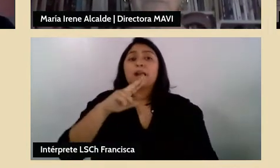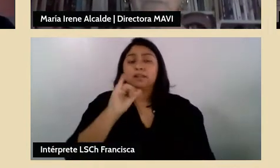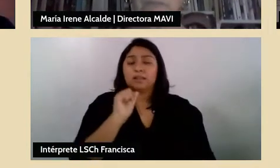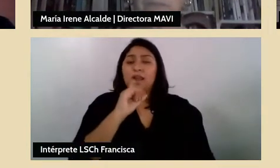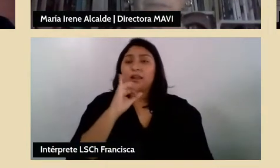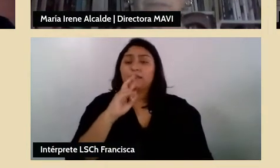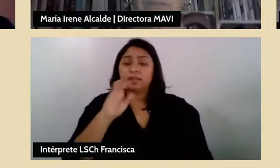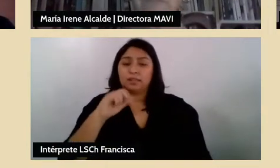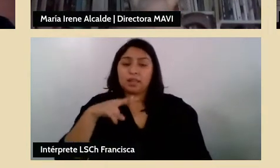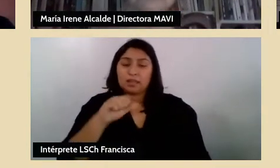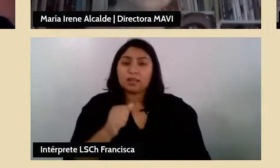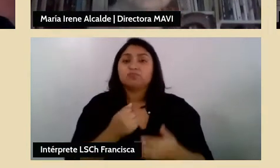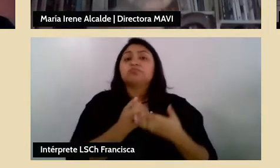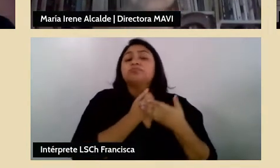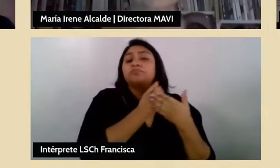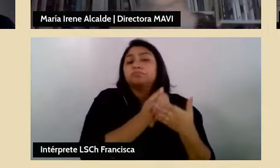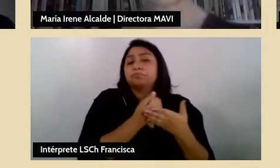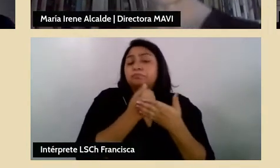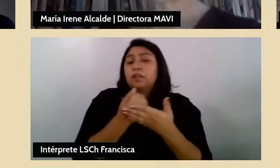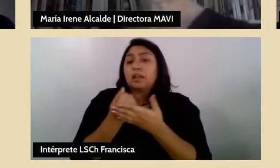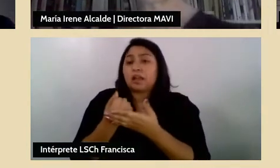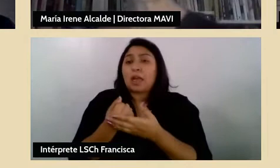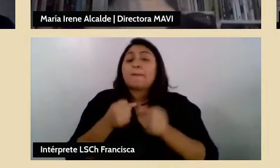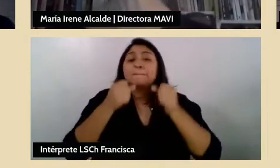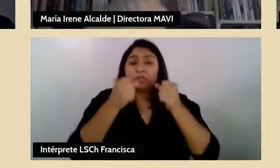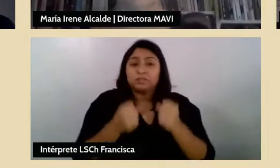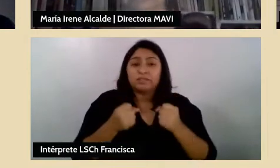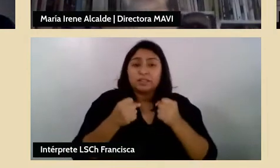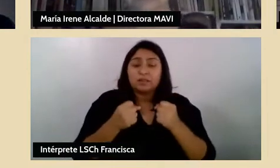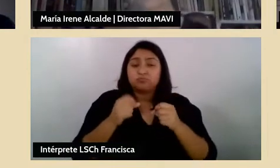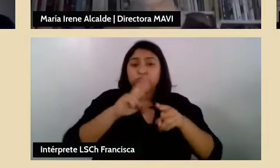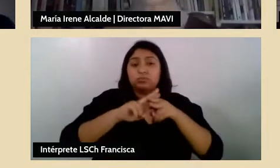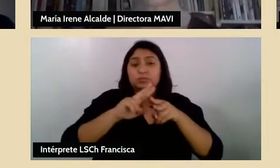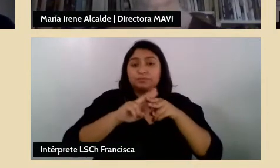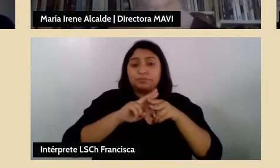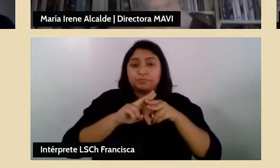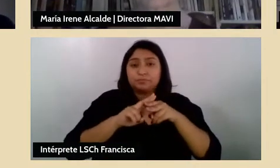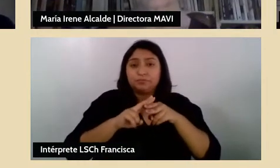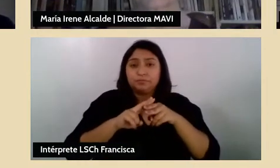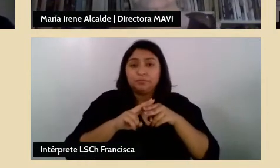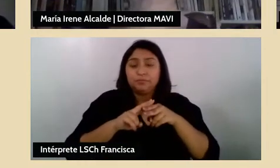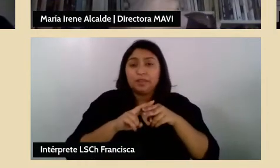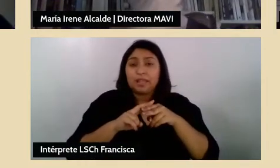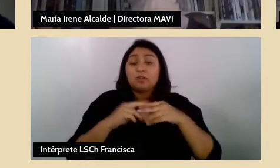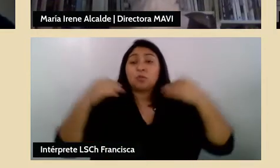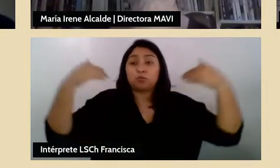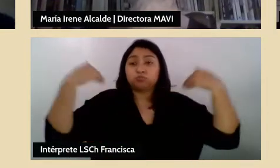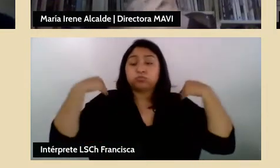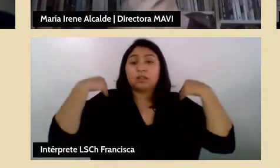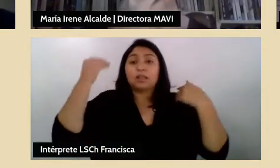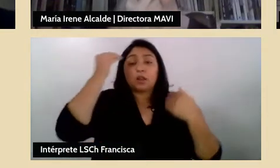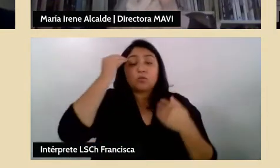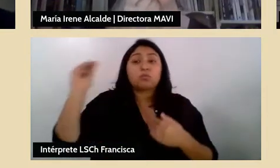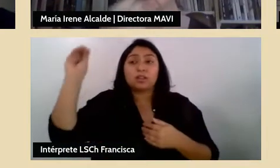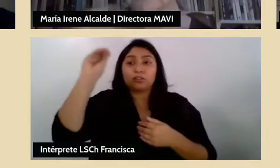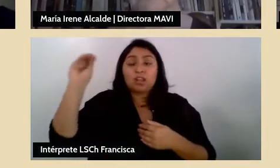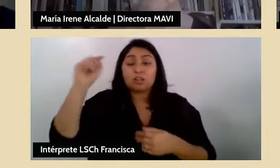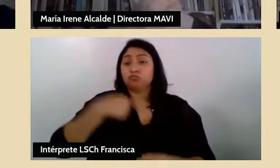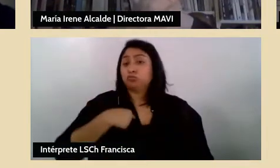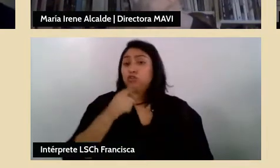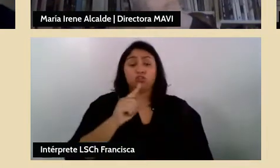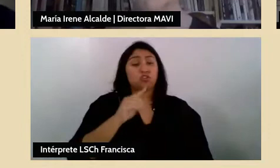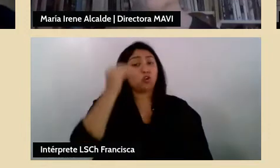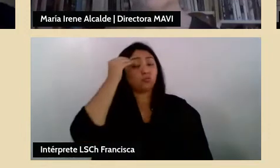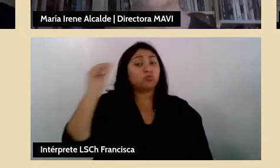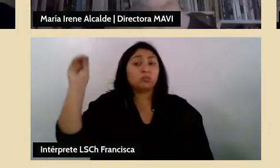en abrir esa posibilidad de poder hacer ejercicios curatoriales. Yo no soy curadora, soy